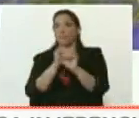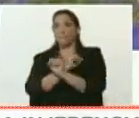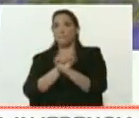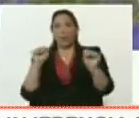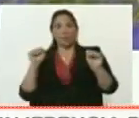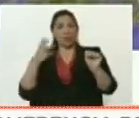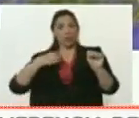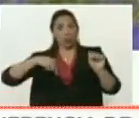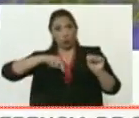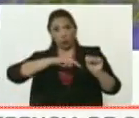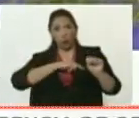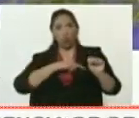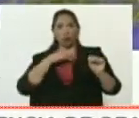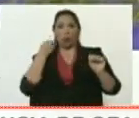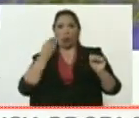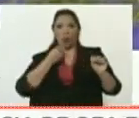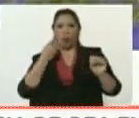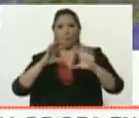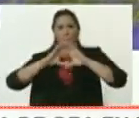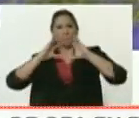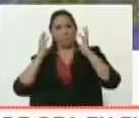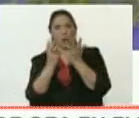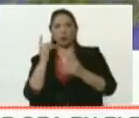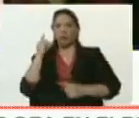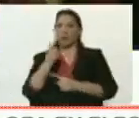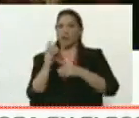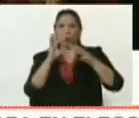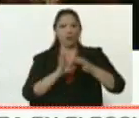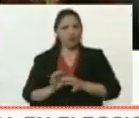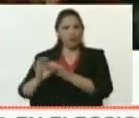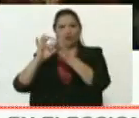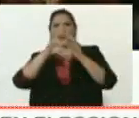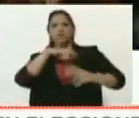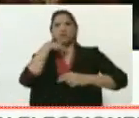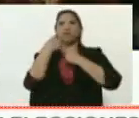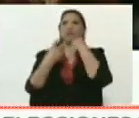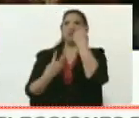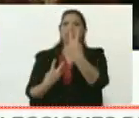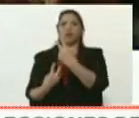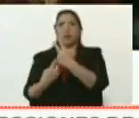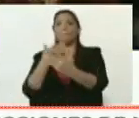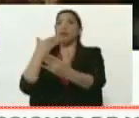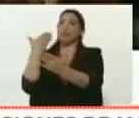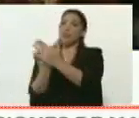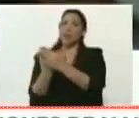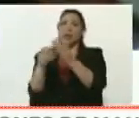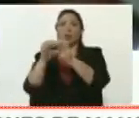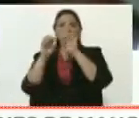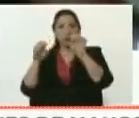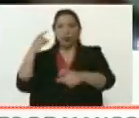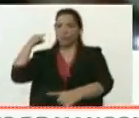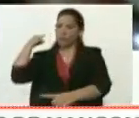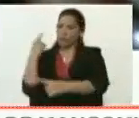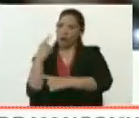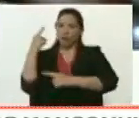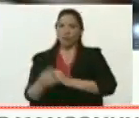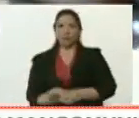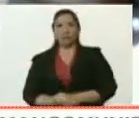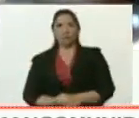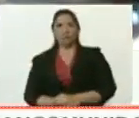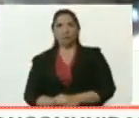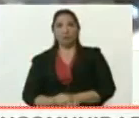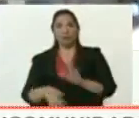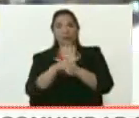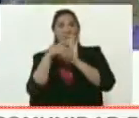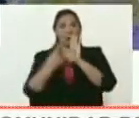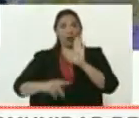Y nosotros, como jóvenes del mundo, debemos unir más la voz para levantarnos y exigir que la educación sea lo que debe ser siempre, un